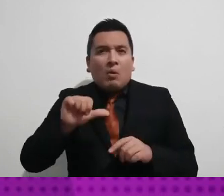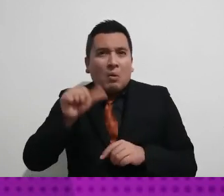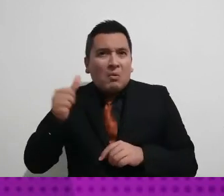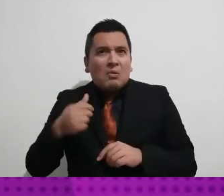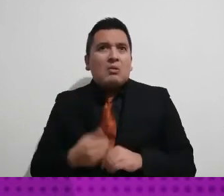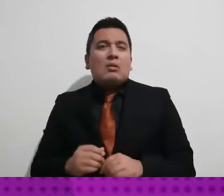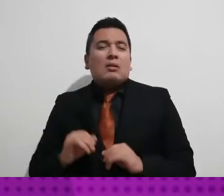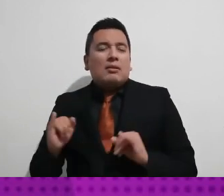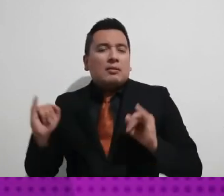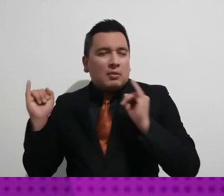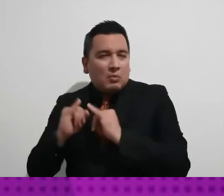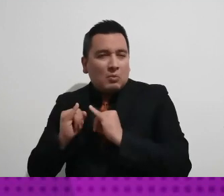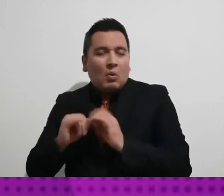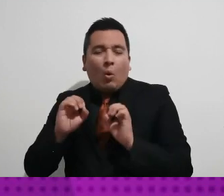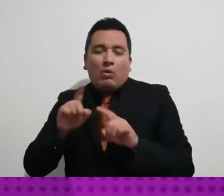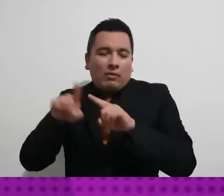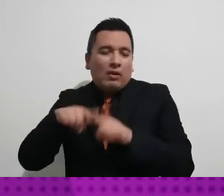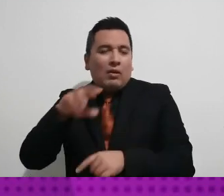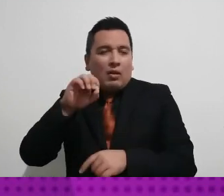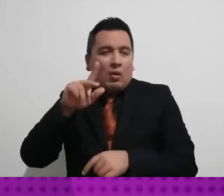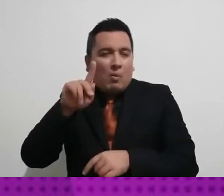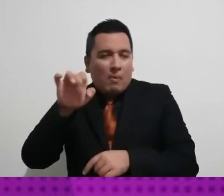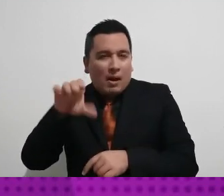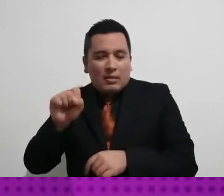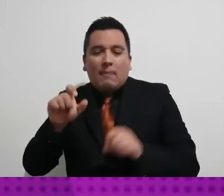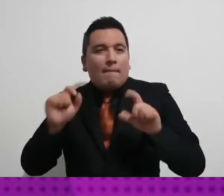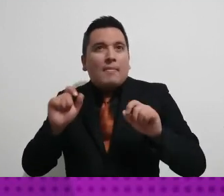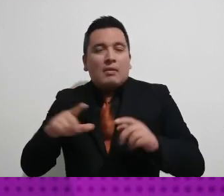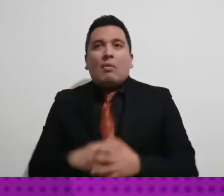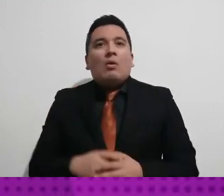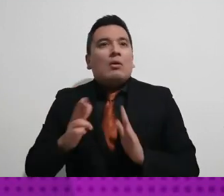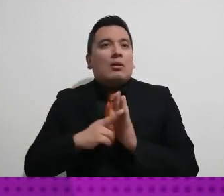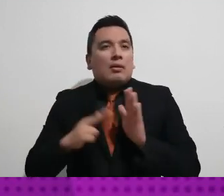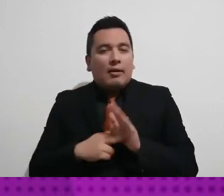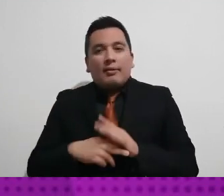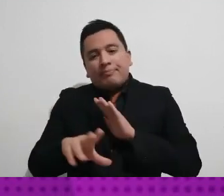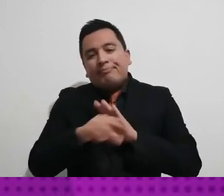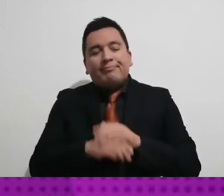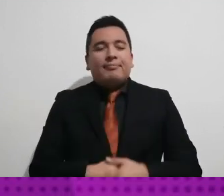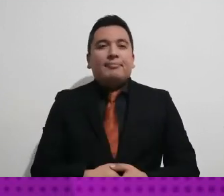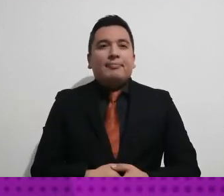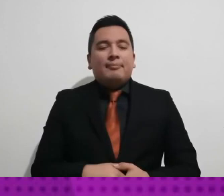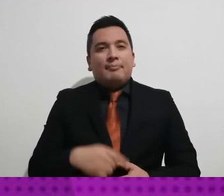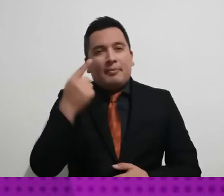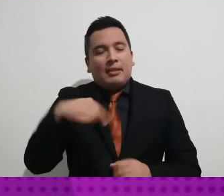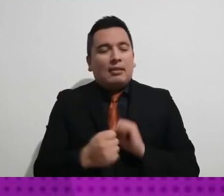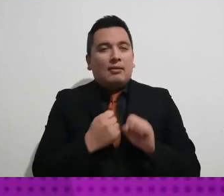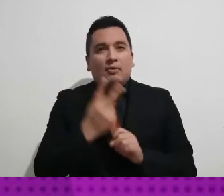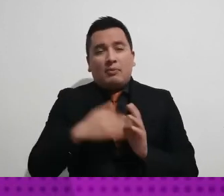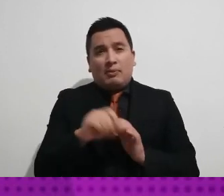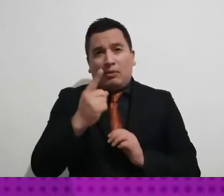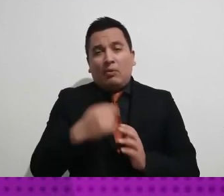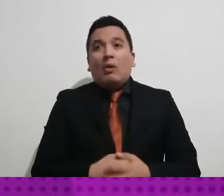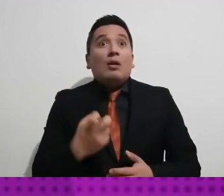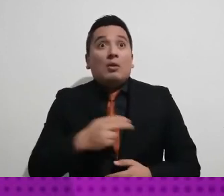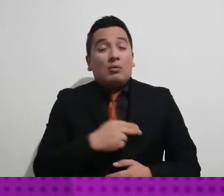otros organismos públicos locales electorales y para que, bueno, también tuvieran sus propios protocolos para este 2021. Y